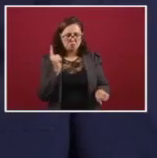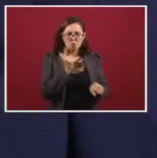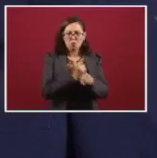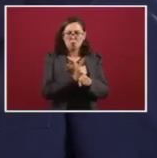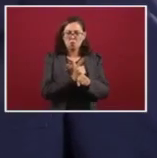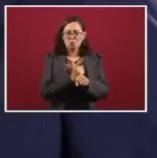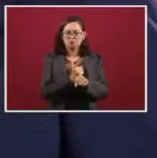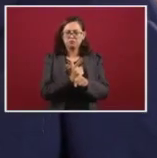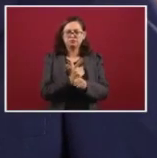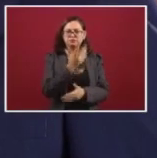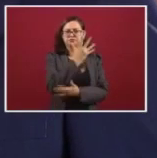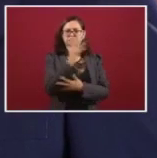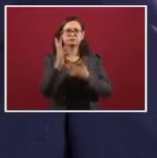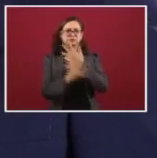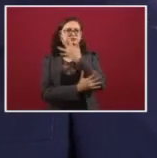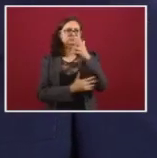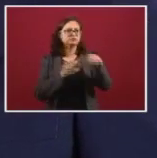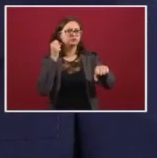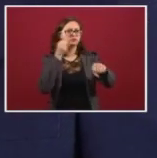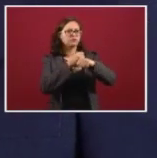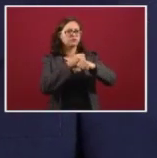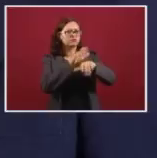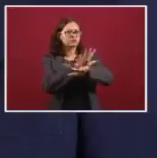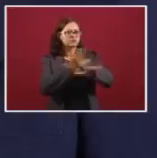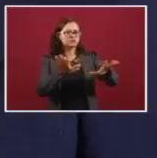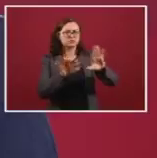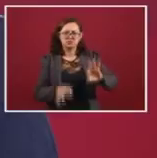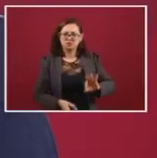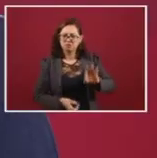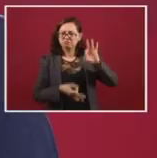de impacto ambiental.